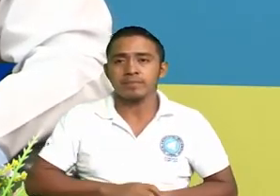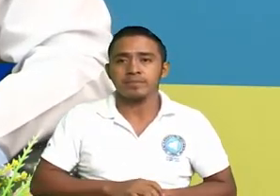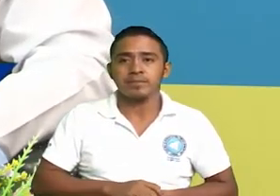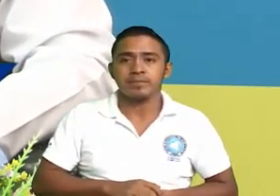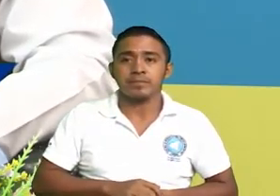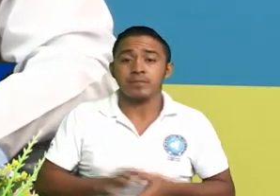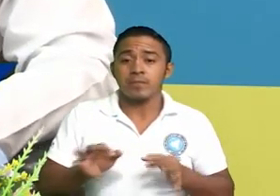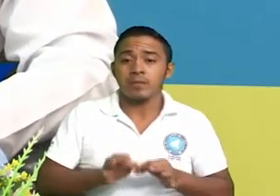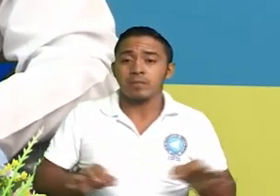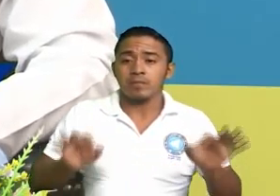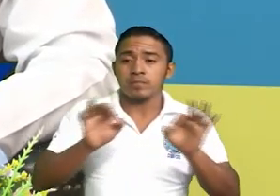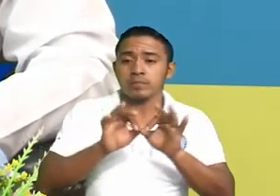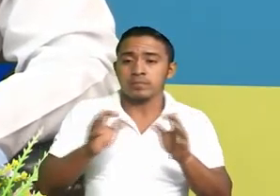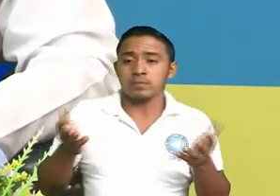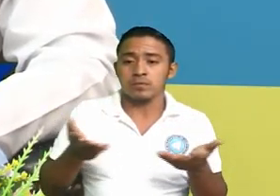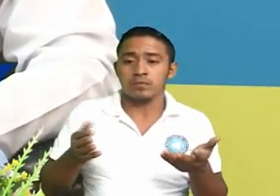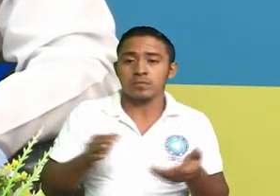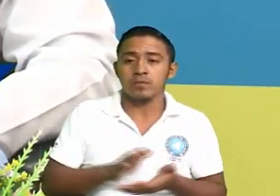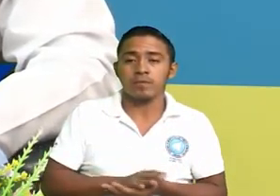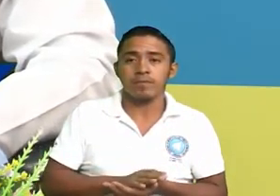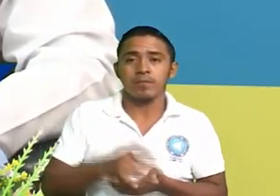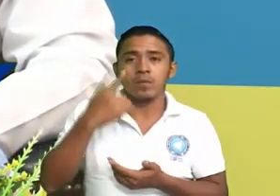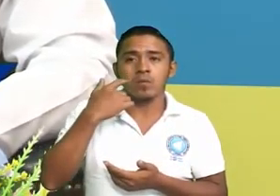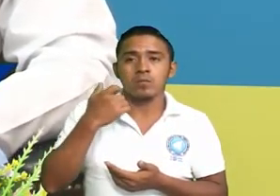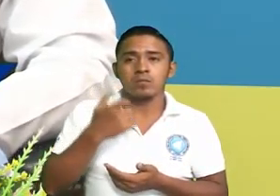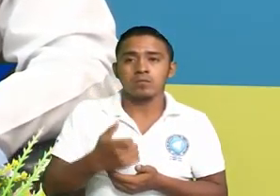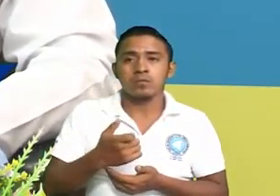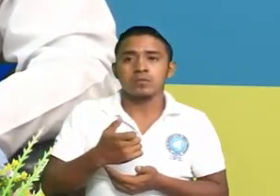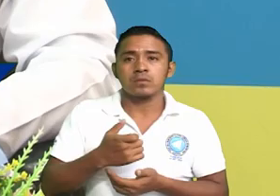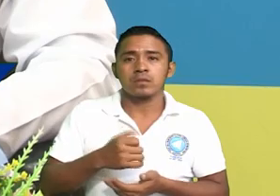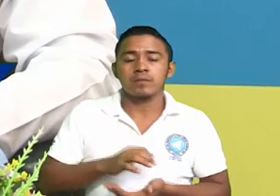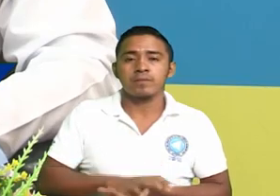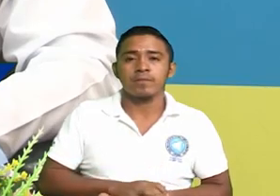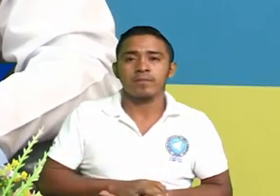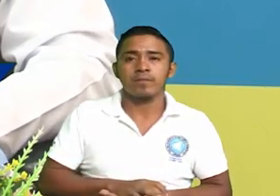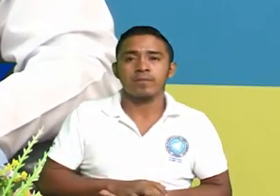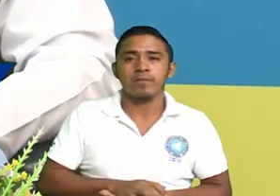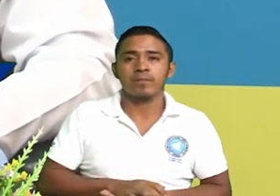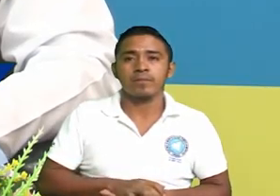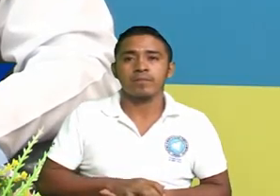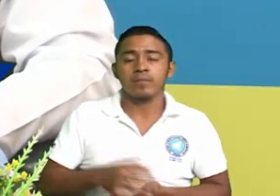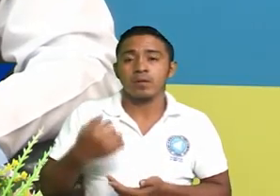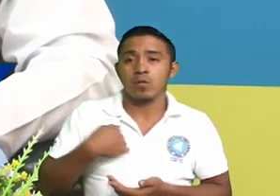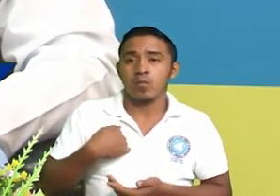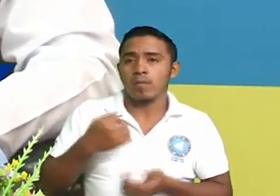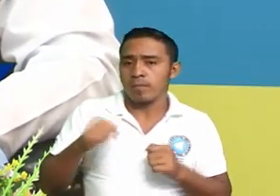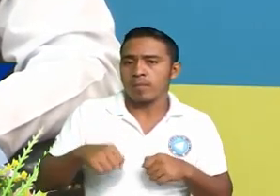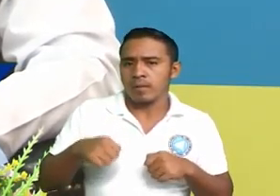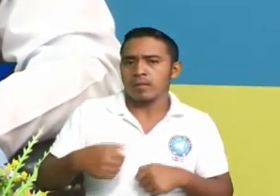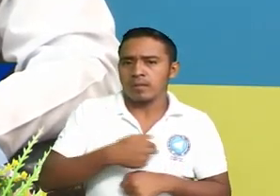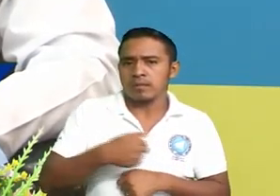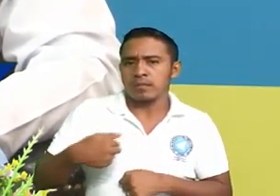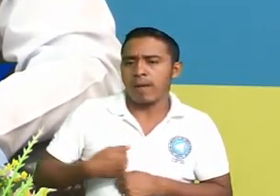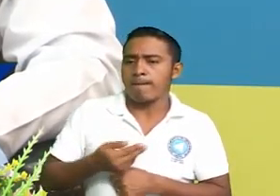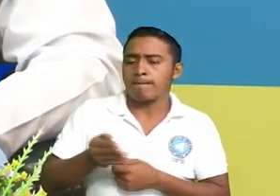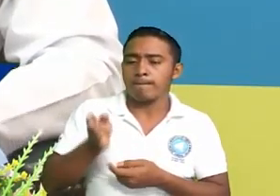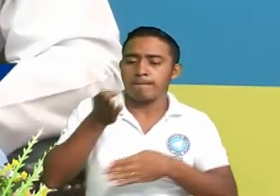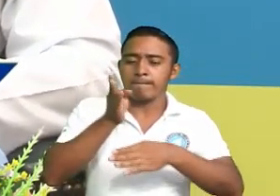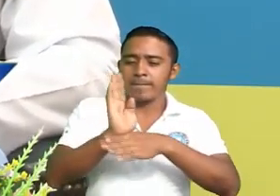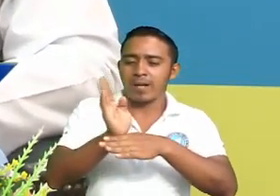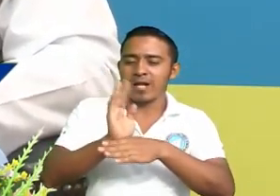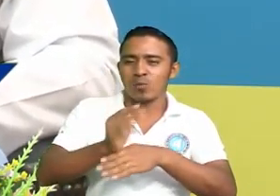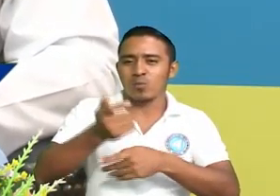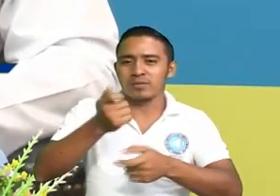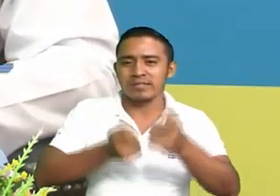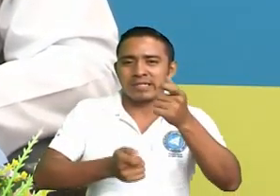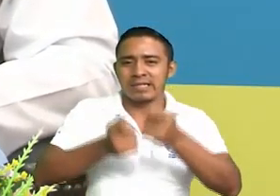que recordar que jamás una fórmula, llámese como se llame, va a suplementar lo que es la lactancia materna, porque esta está hecha meramente para